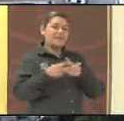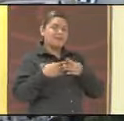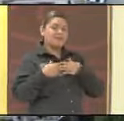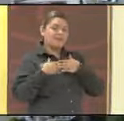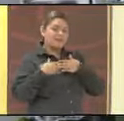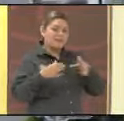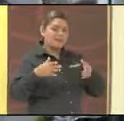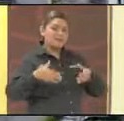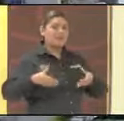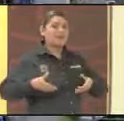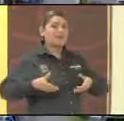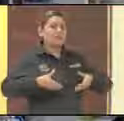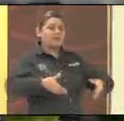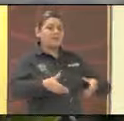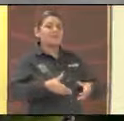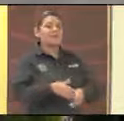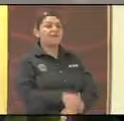carretera.